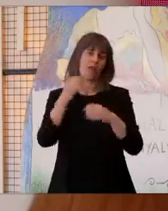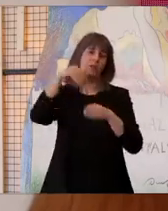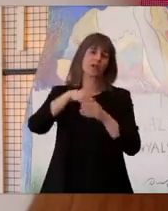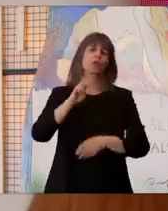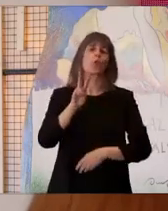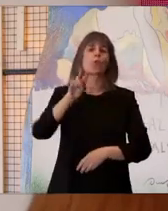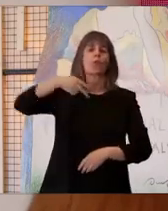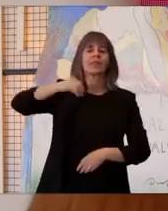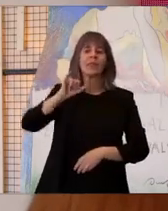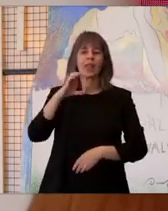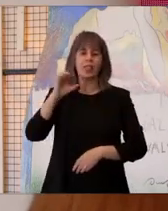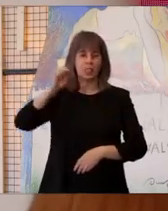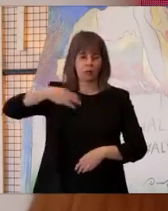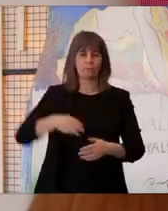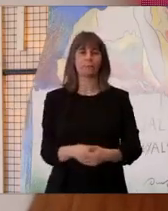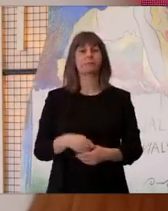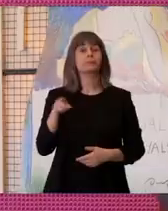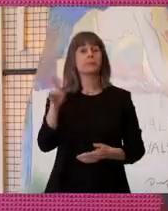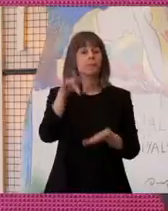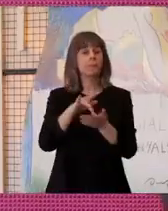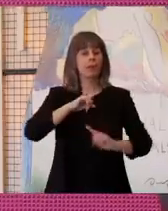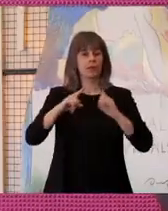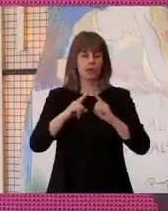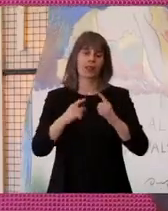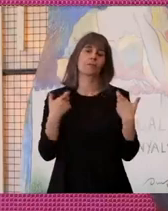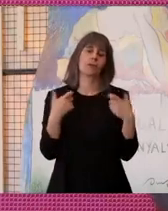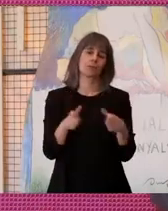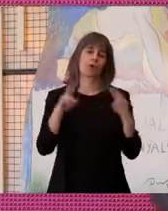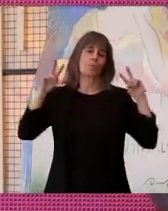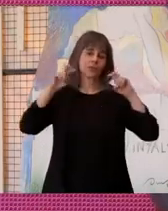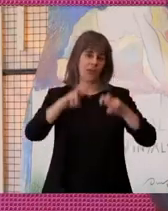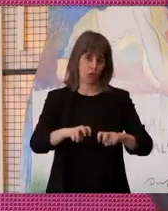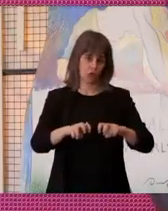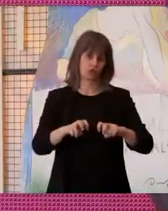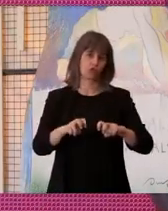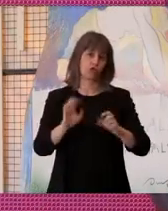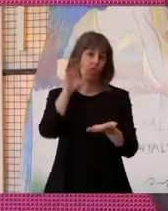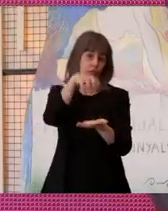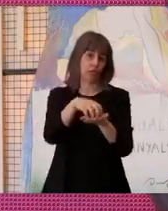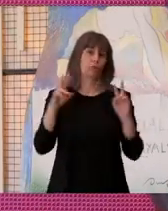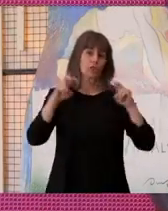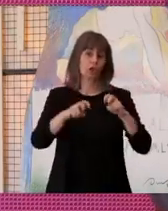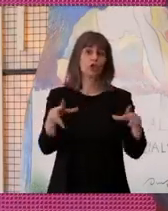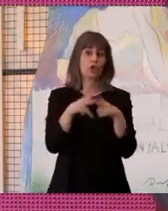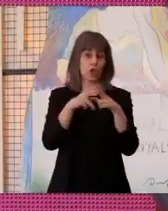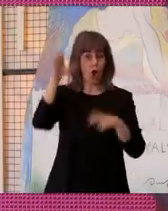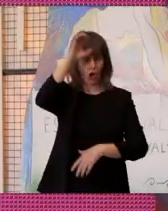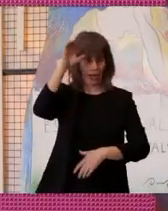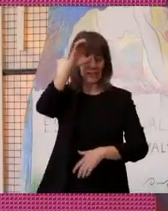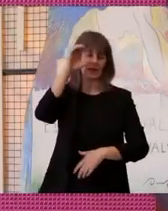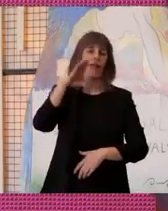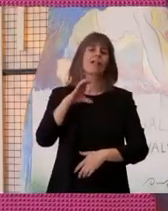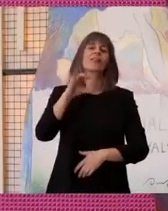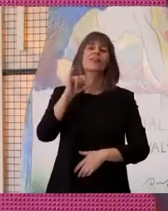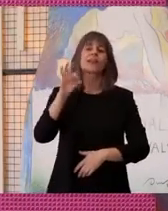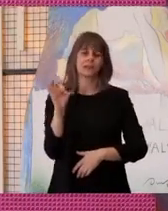ha sido directora del departamento de investigación del centro de investigaciones sociológicas del cis y asesora del